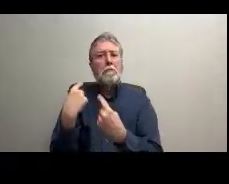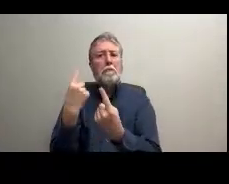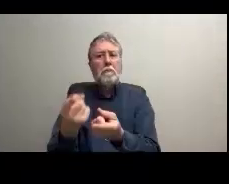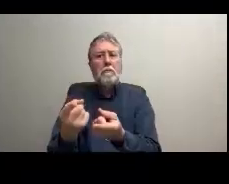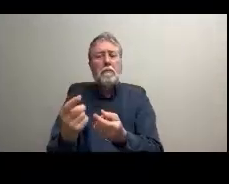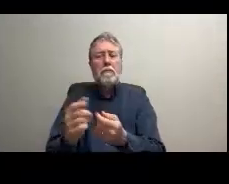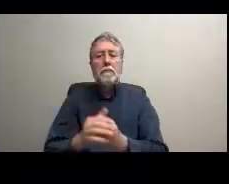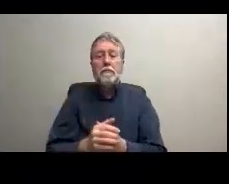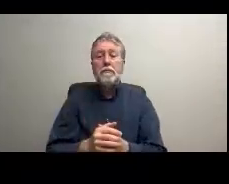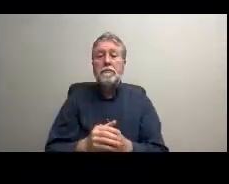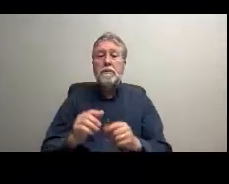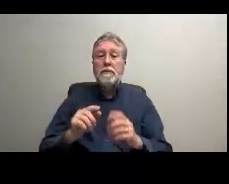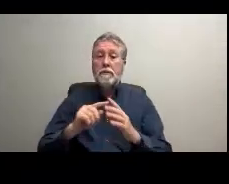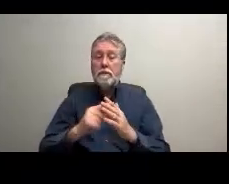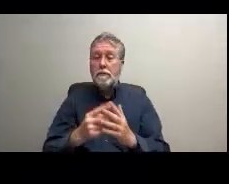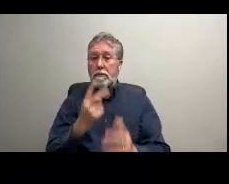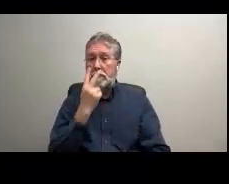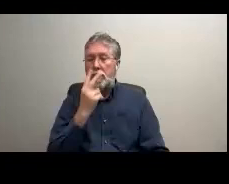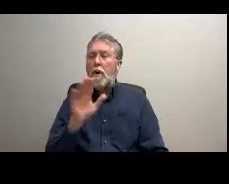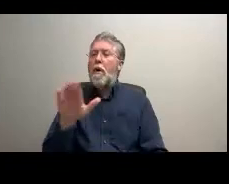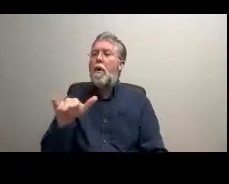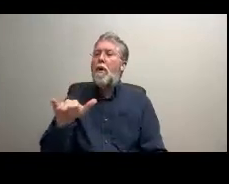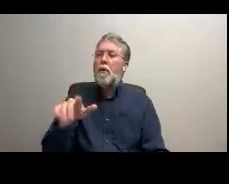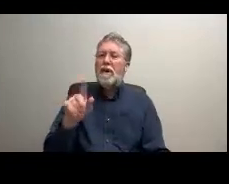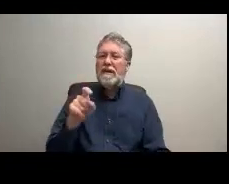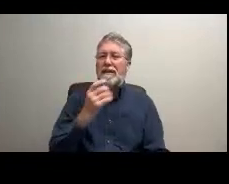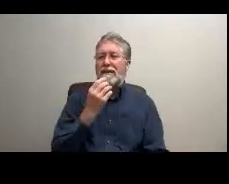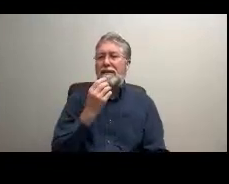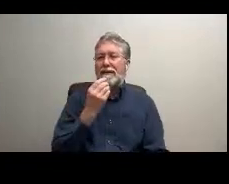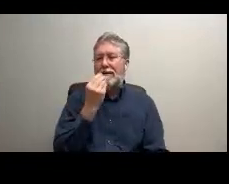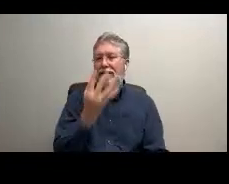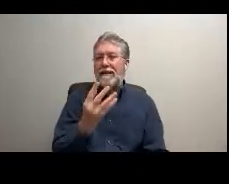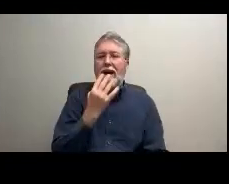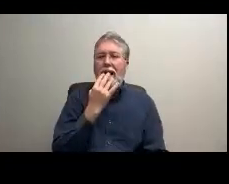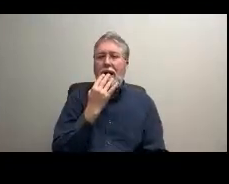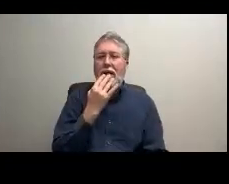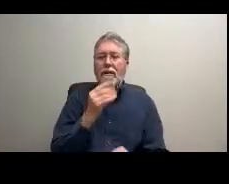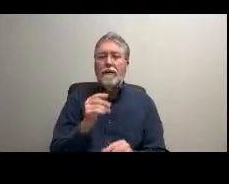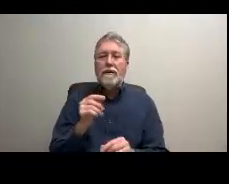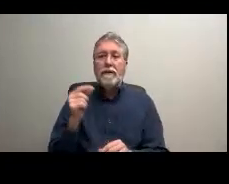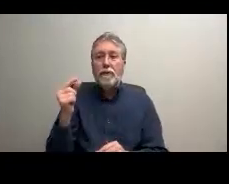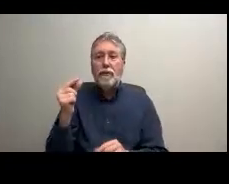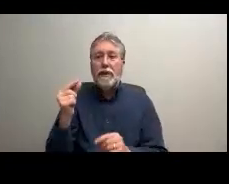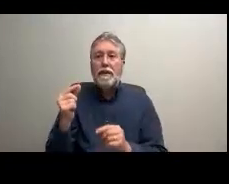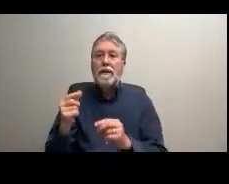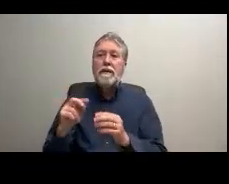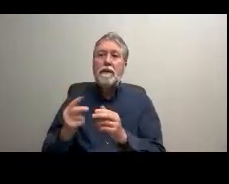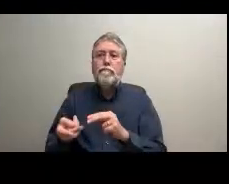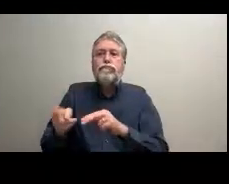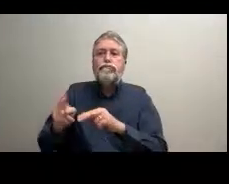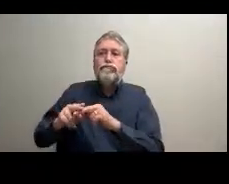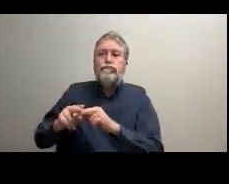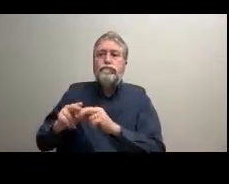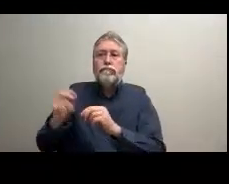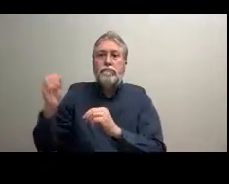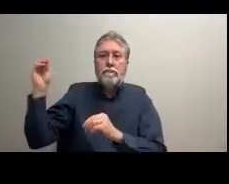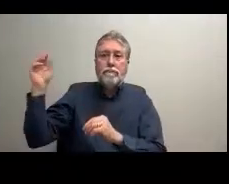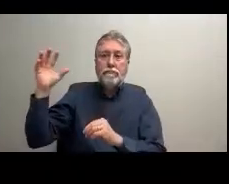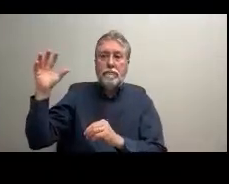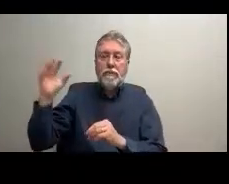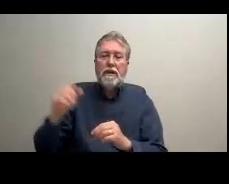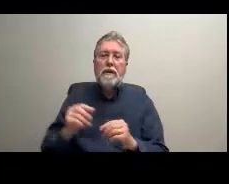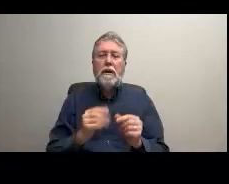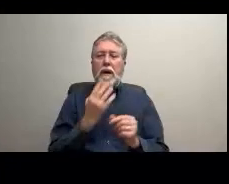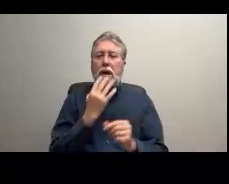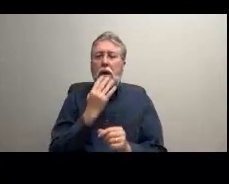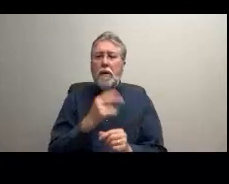podemos empezar a ver aquí, también lo he coloreado. Verde significa más brillante de lo habitual, morado significa más oscuro de lo habitual.